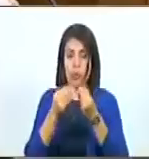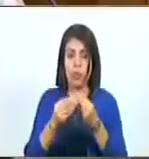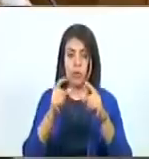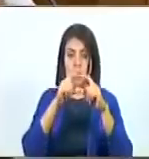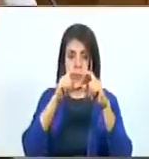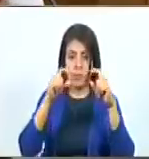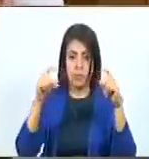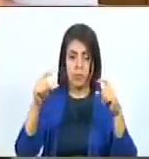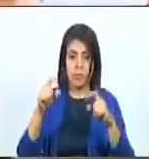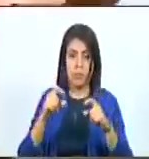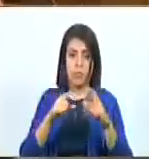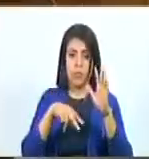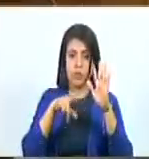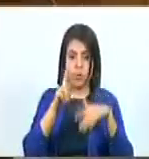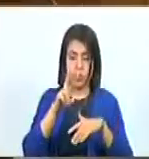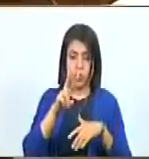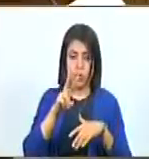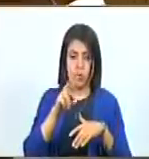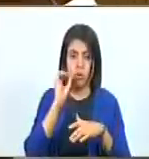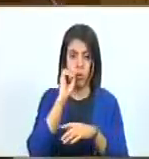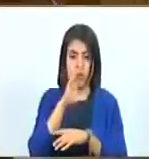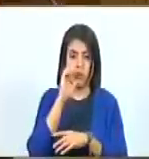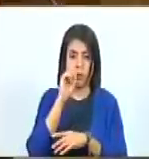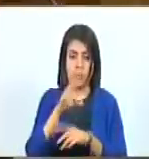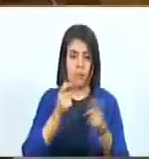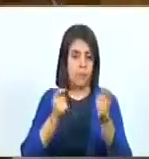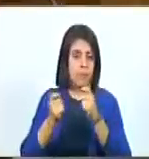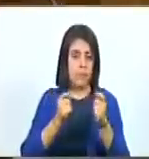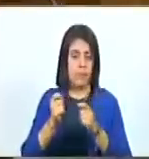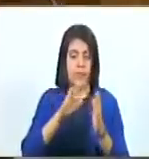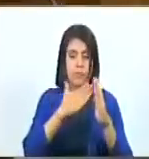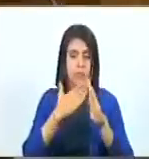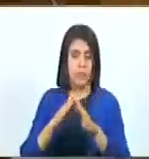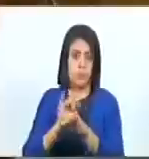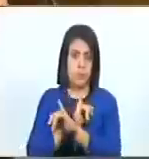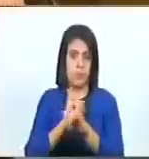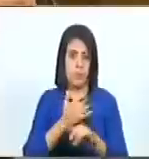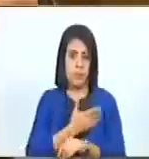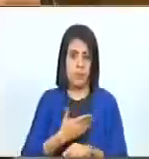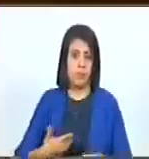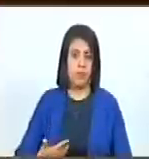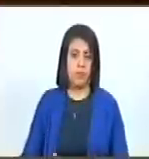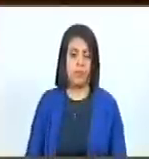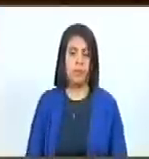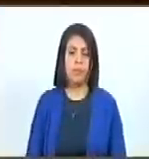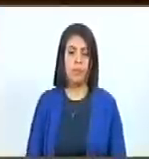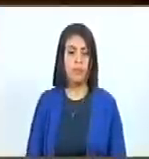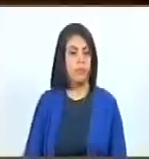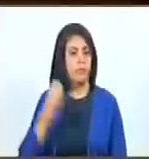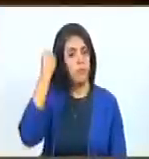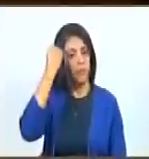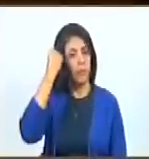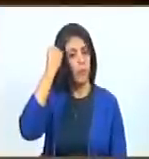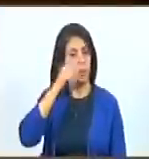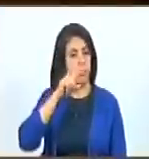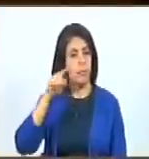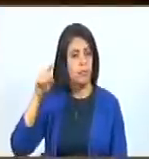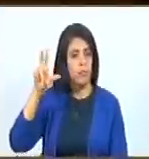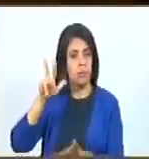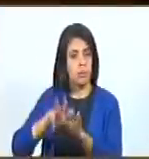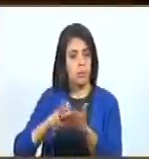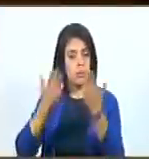manera. Epígrafe, Consejo de Contraloría Comunal. Esto, ciudadano presidente. En consideración el epígrafe,